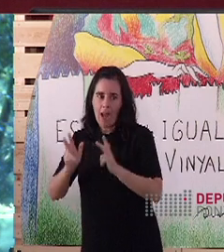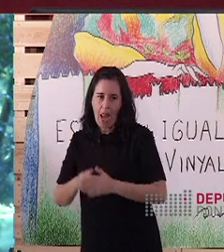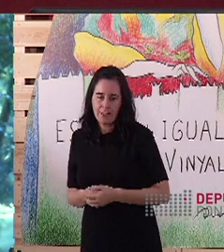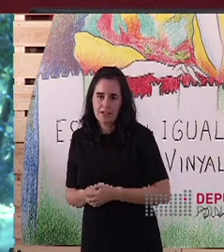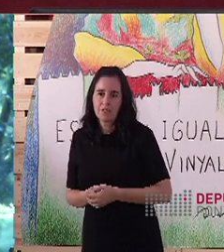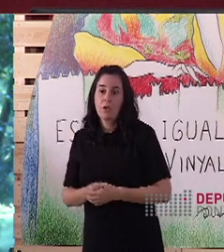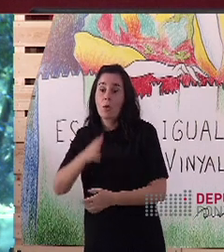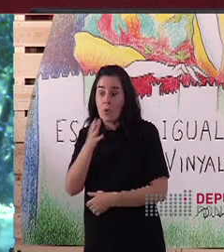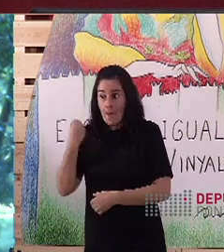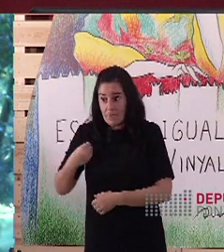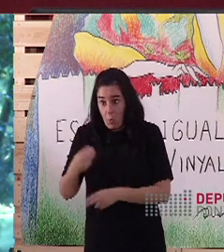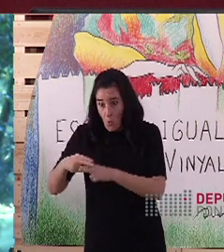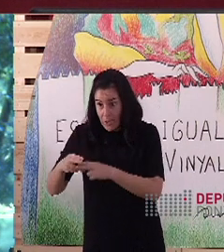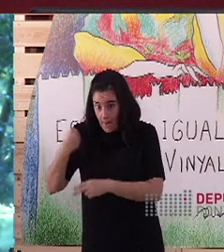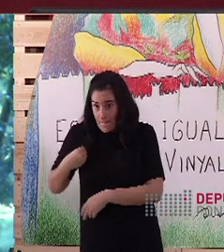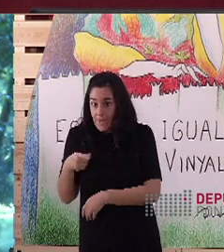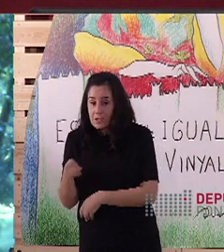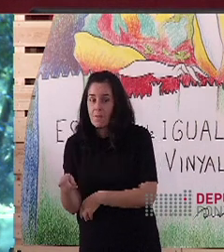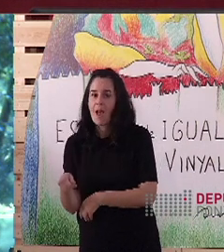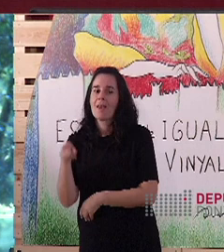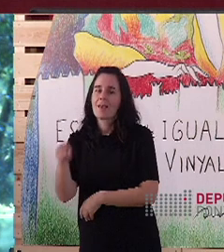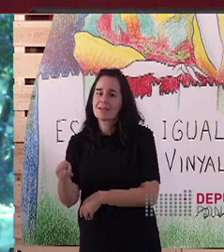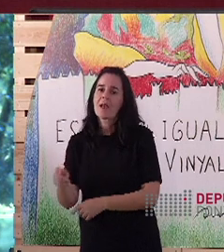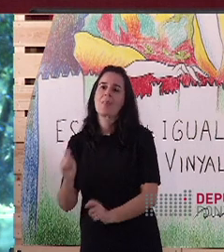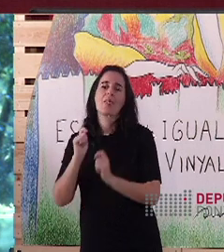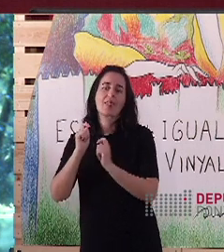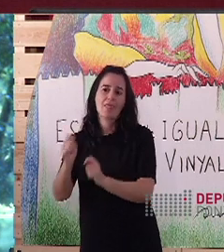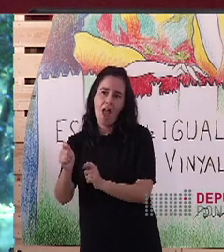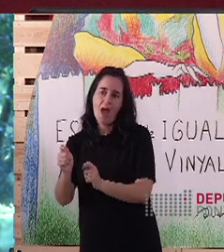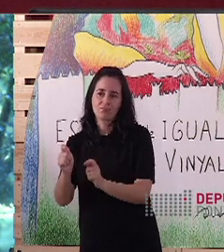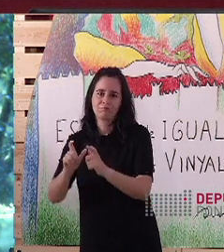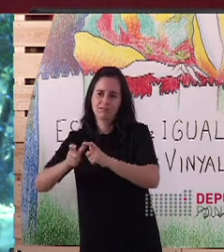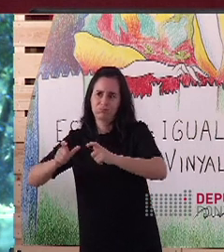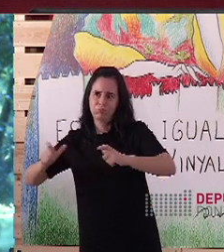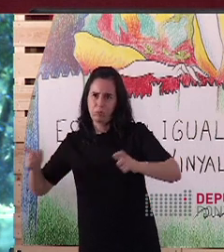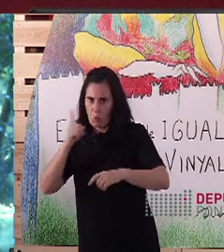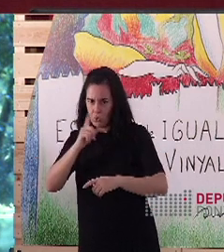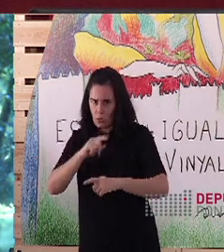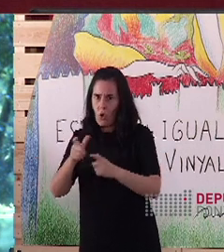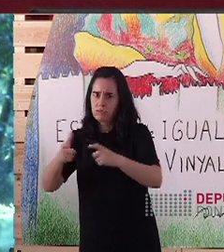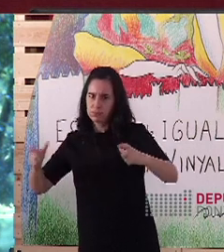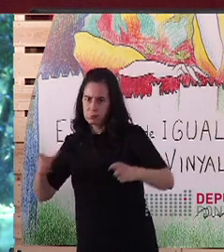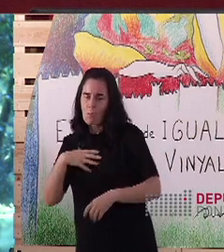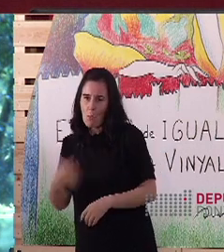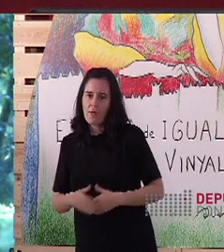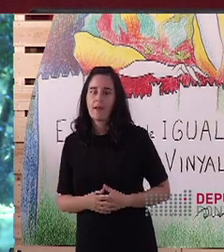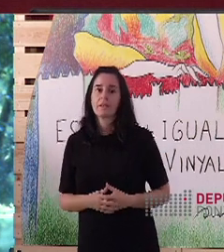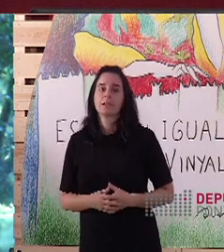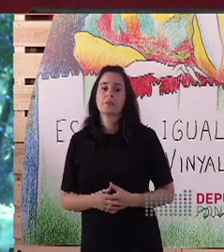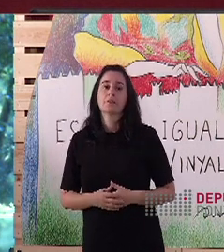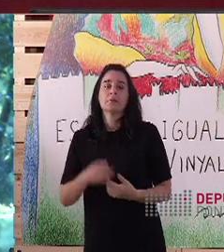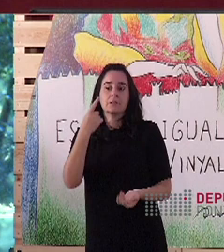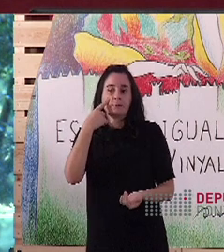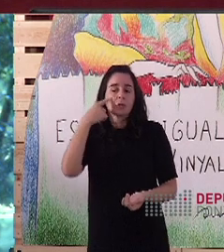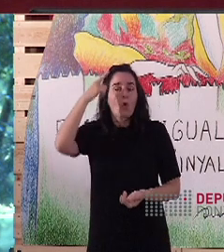económicas neoliberales quienes han hecho posible este grandísimo crecimiento. Mientras que en términos culturales se ha